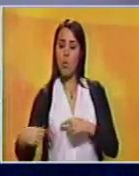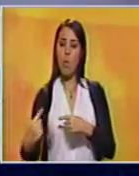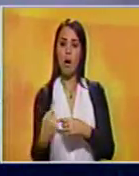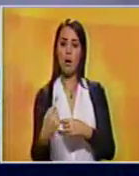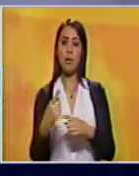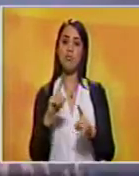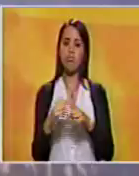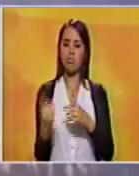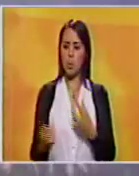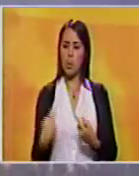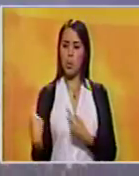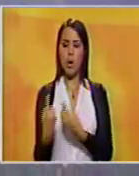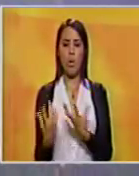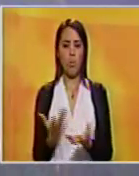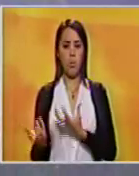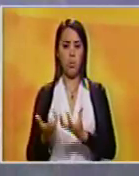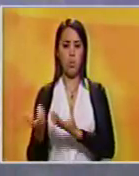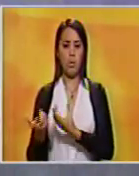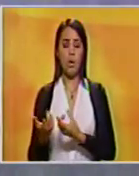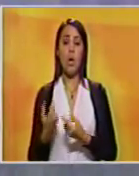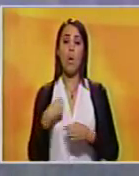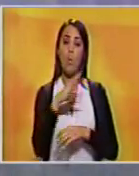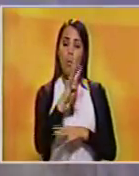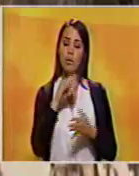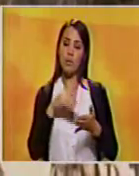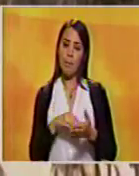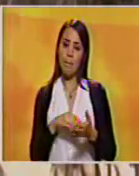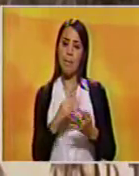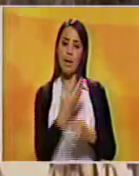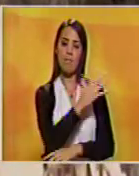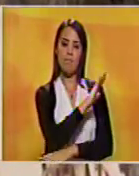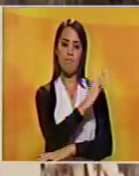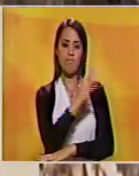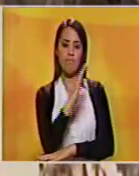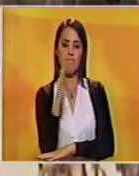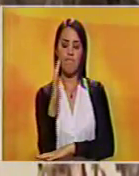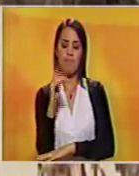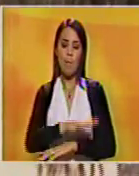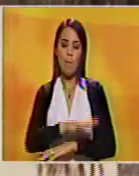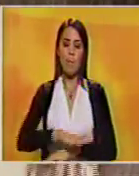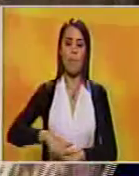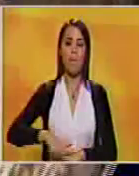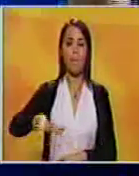y arrasó cerca de 4.000 hectáreas de terreno.